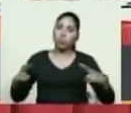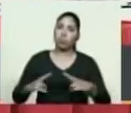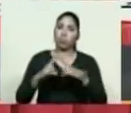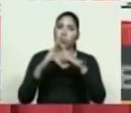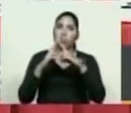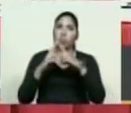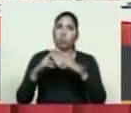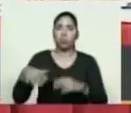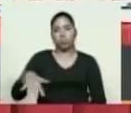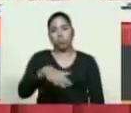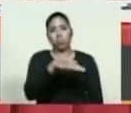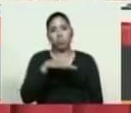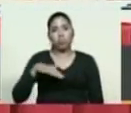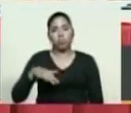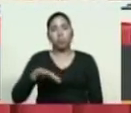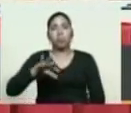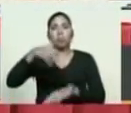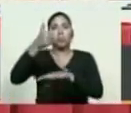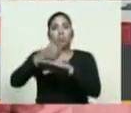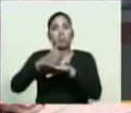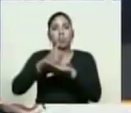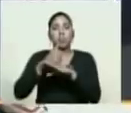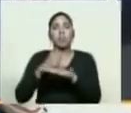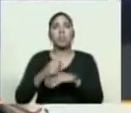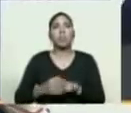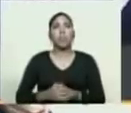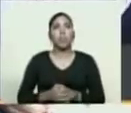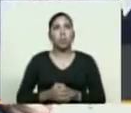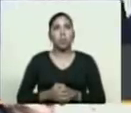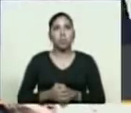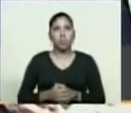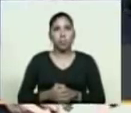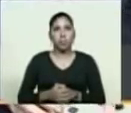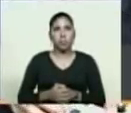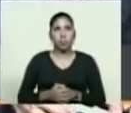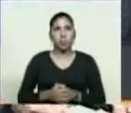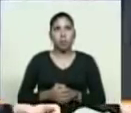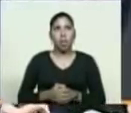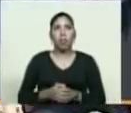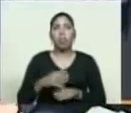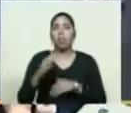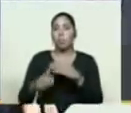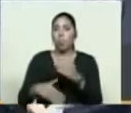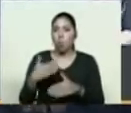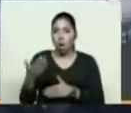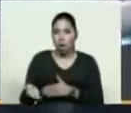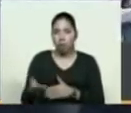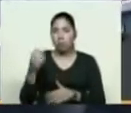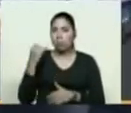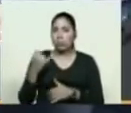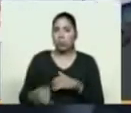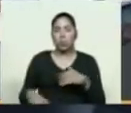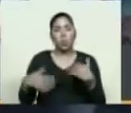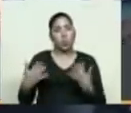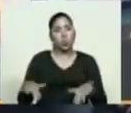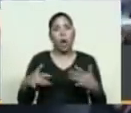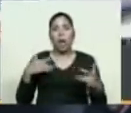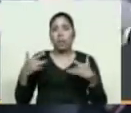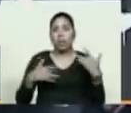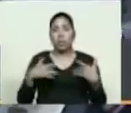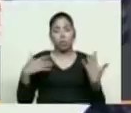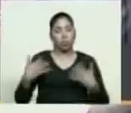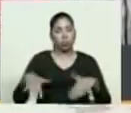dirección nacional de nuestro partido, luego de la intensa actividad del fin de semana,